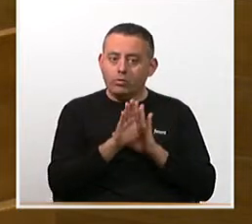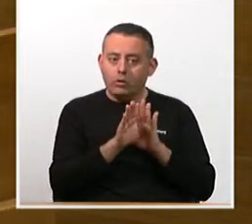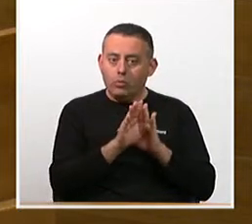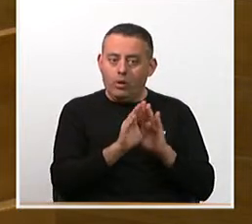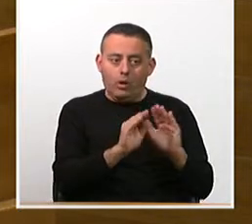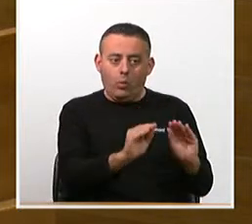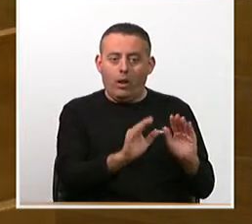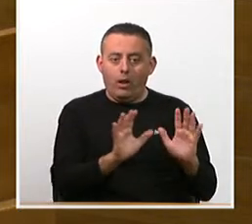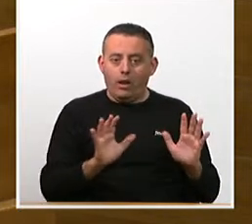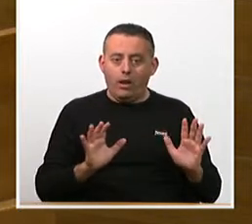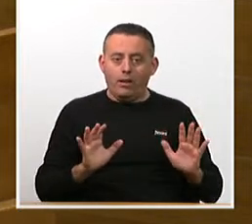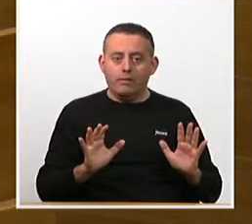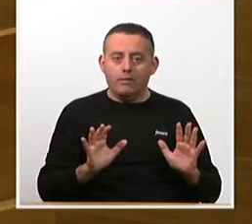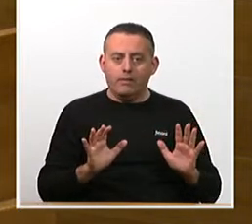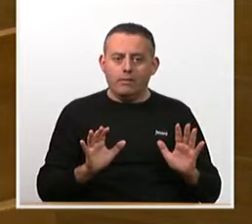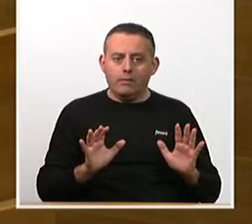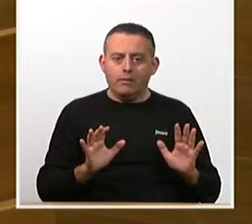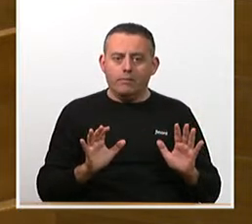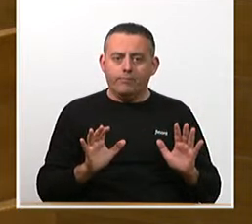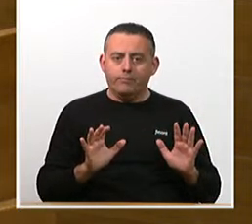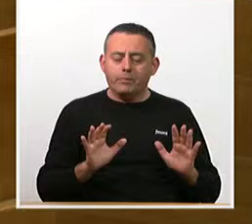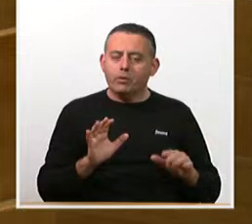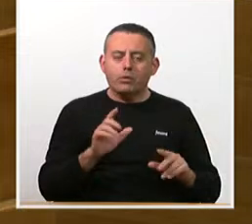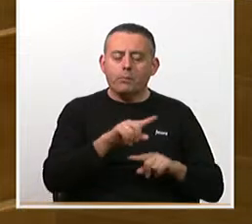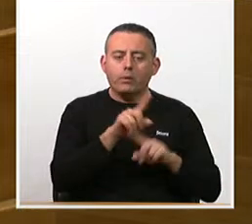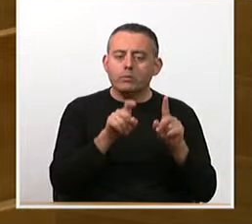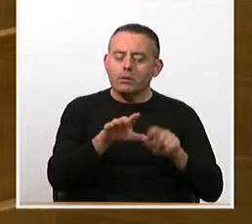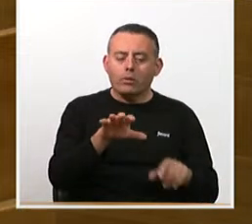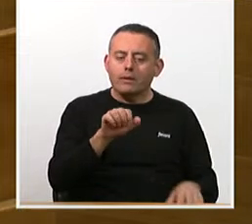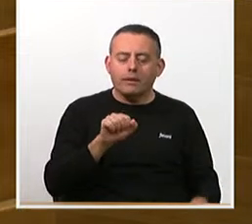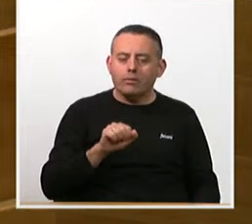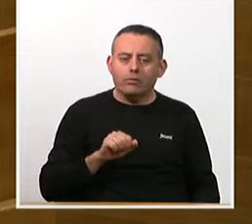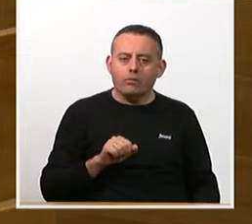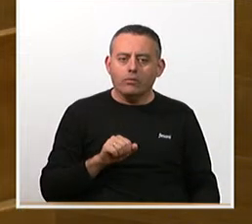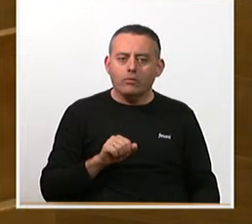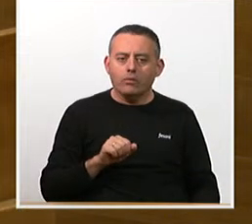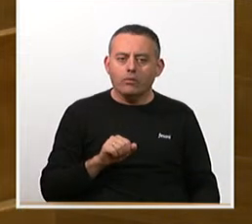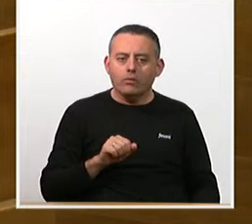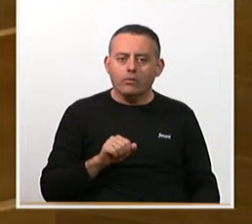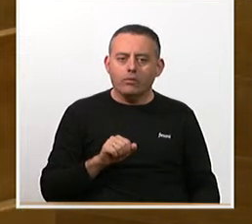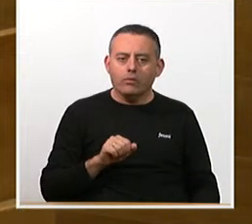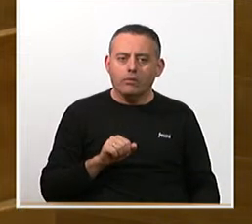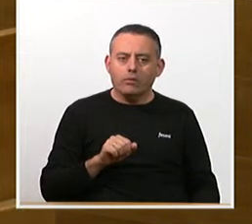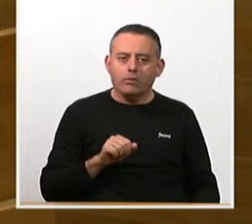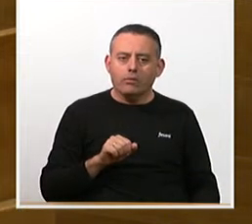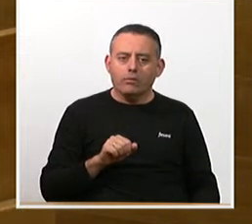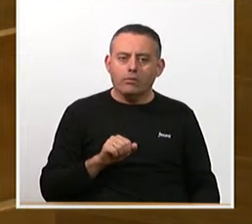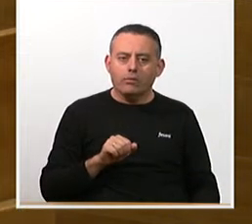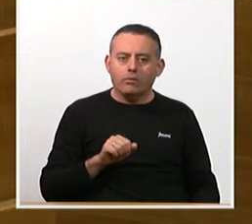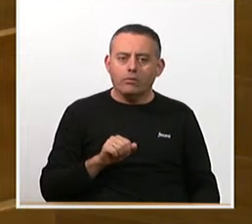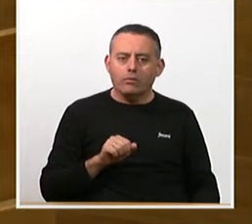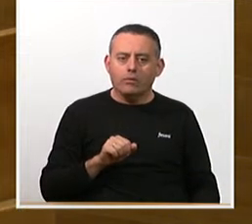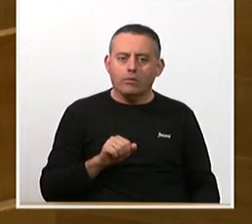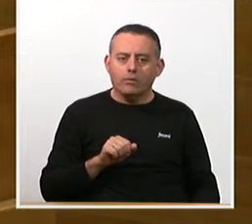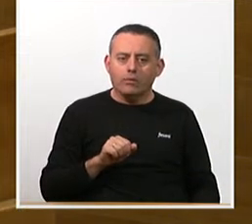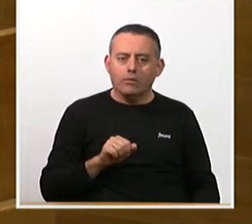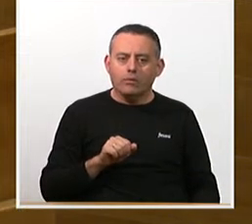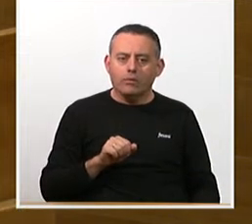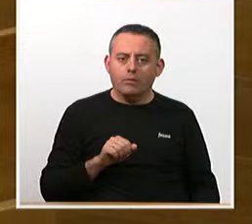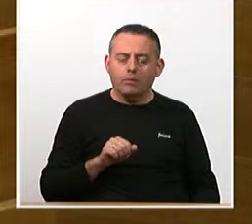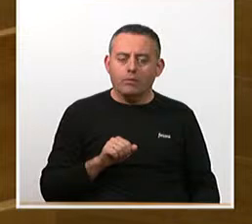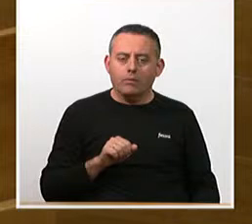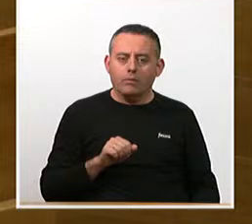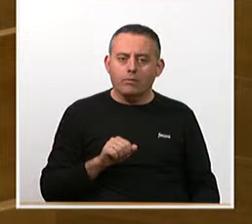eh que le Es que no entiendo no señora no no no no Ah vale no entendía a qui se